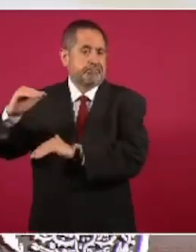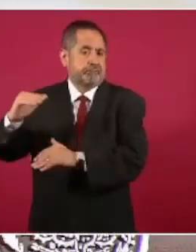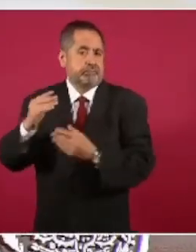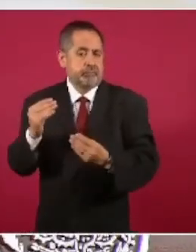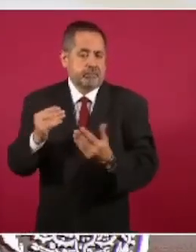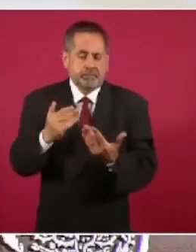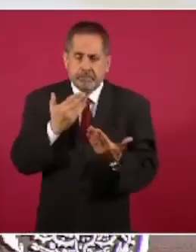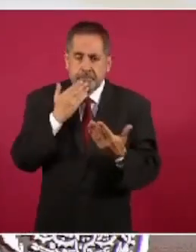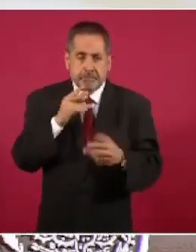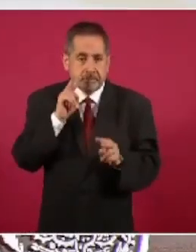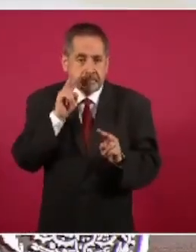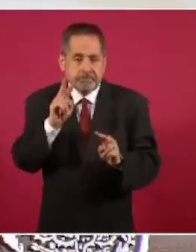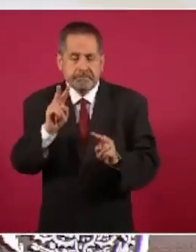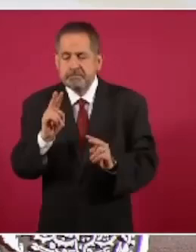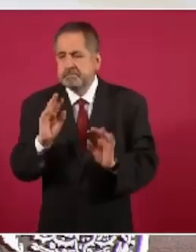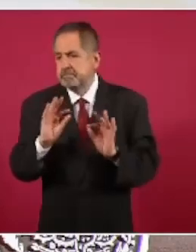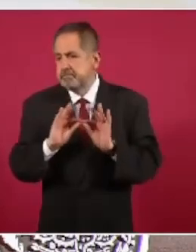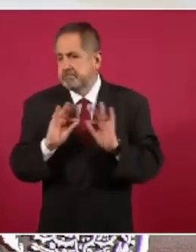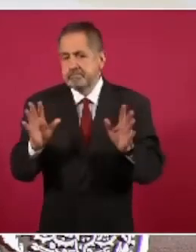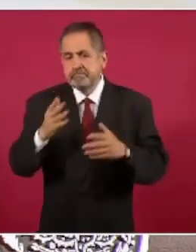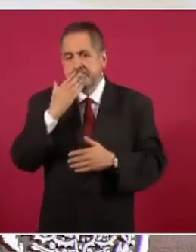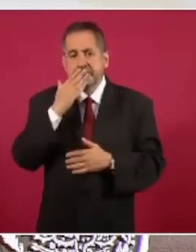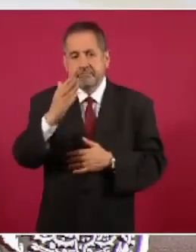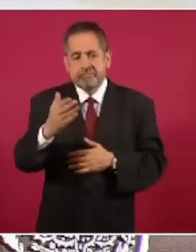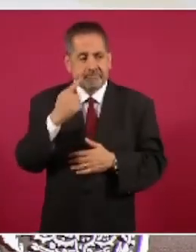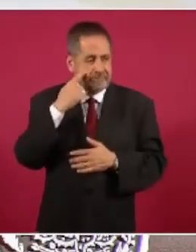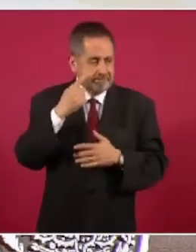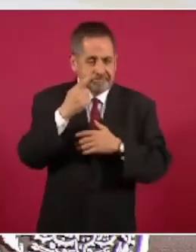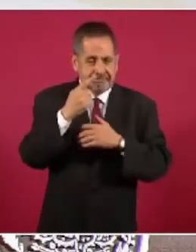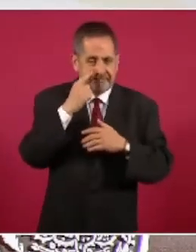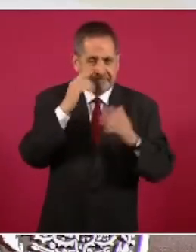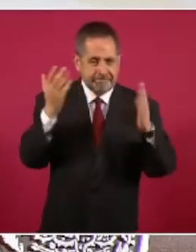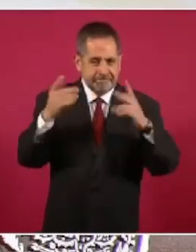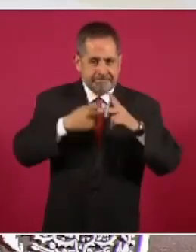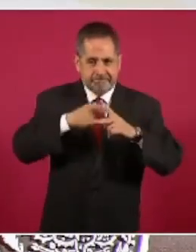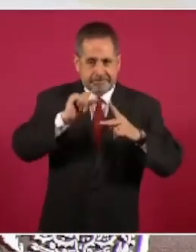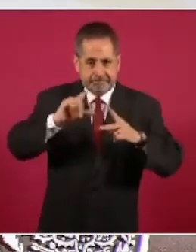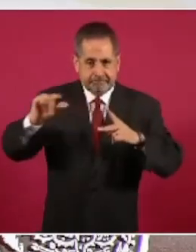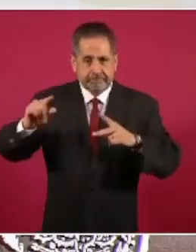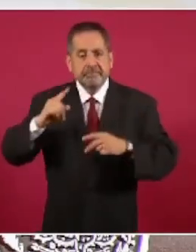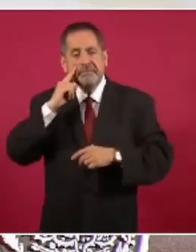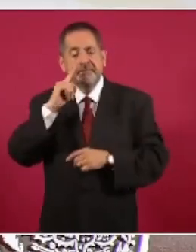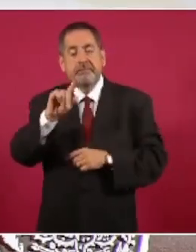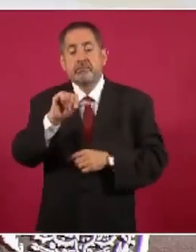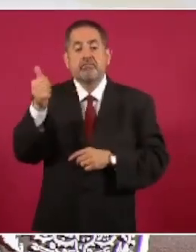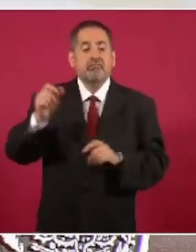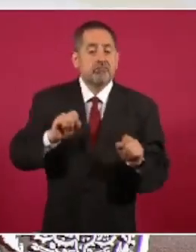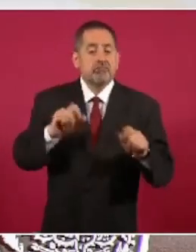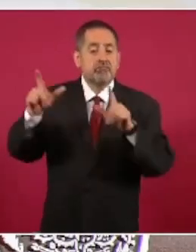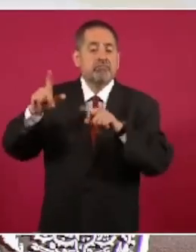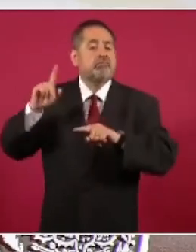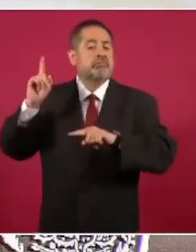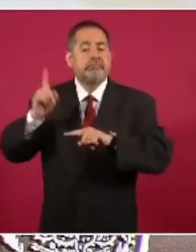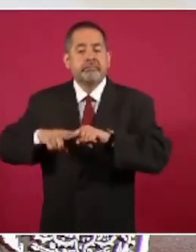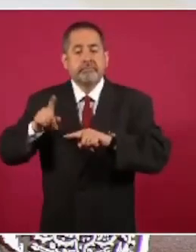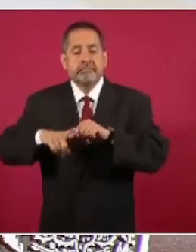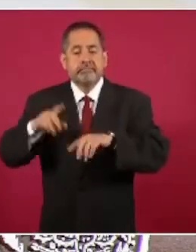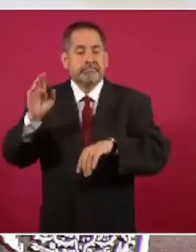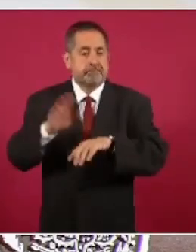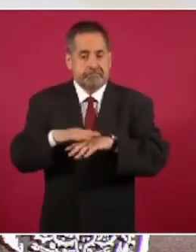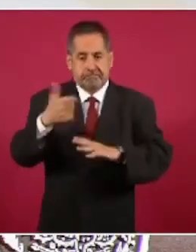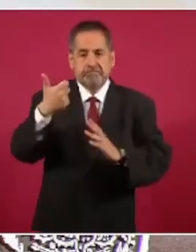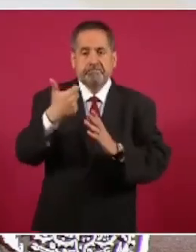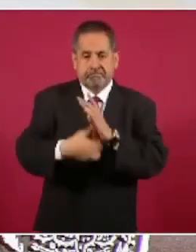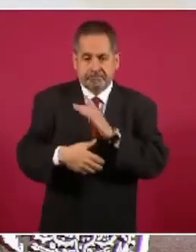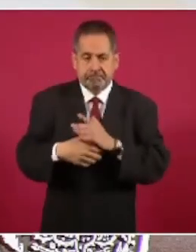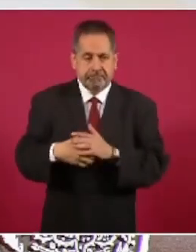ver en la gráfica transeccional. Y también vamos ahora a ver quiénes fueron los más